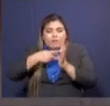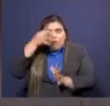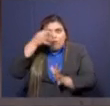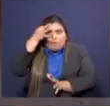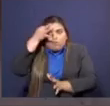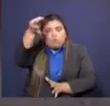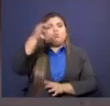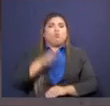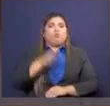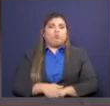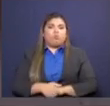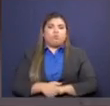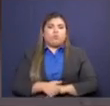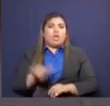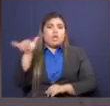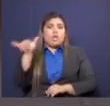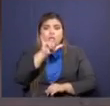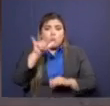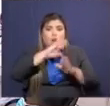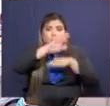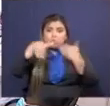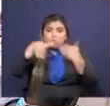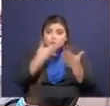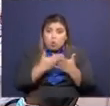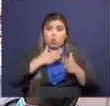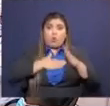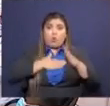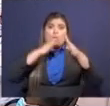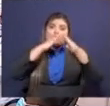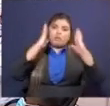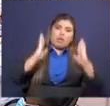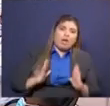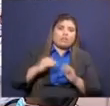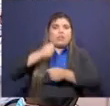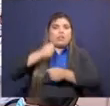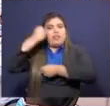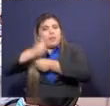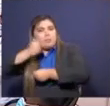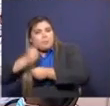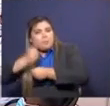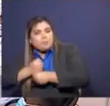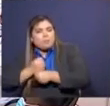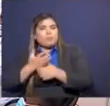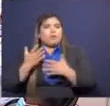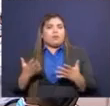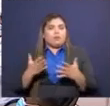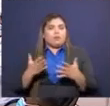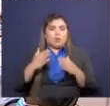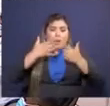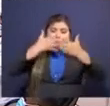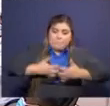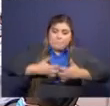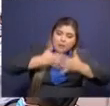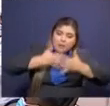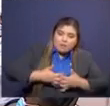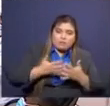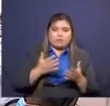Así como todos en nuestras casas, en nuestros trabajos y en nuestras